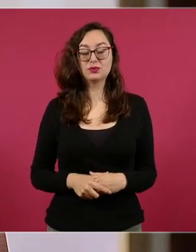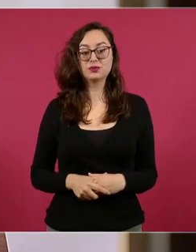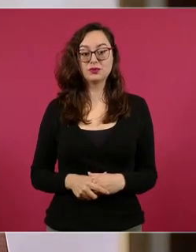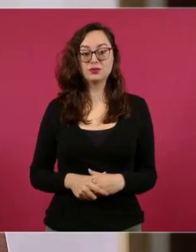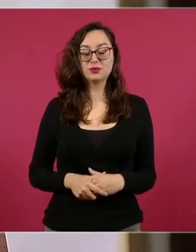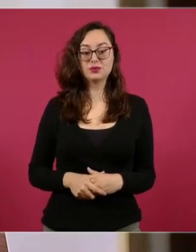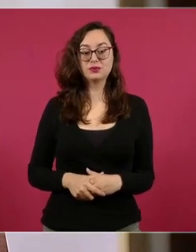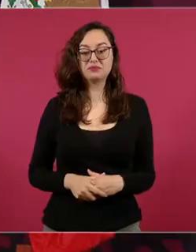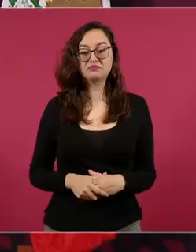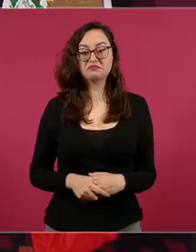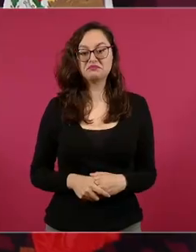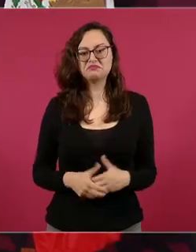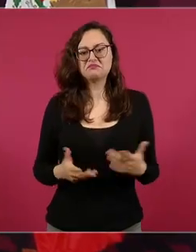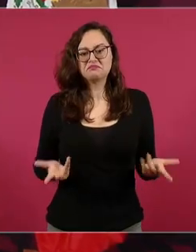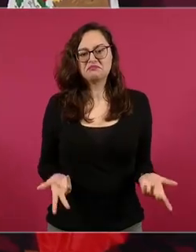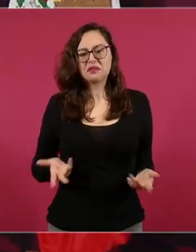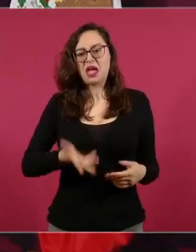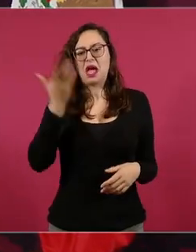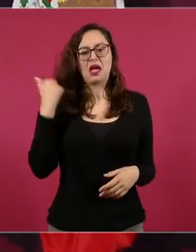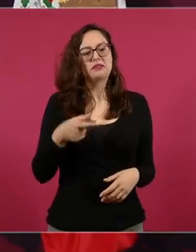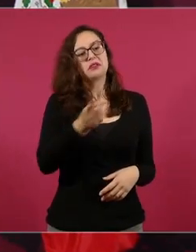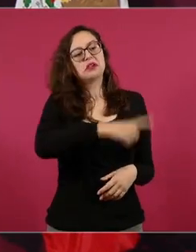Y decían que no se podía.